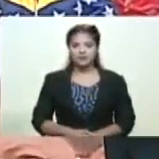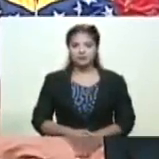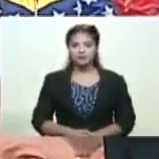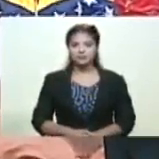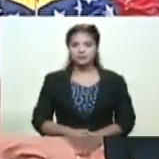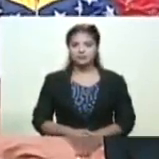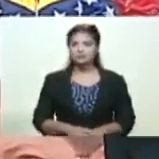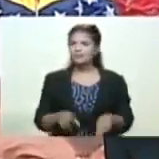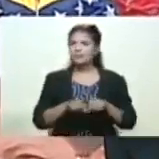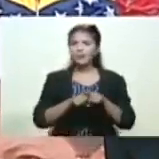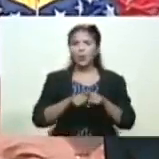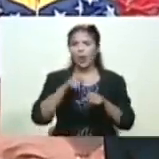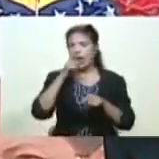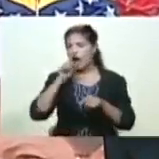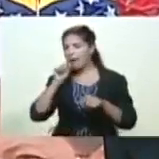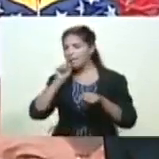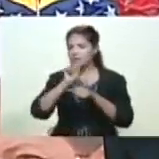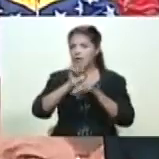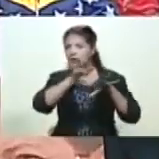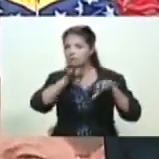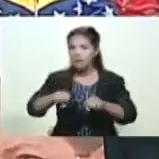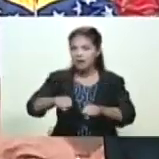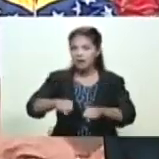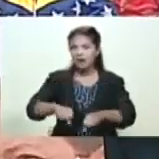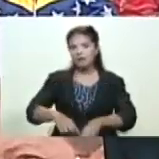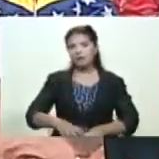como las amenazas imperiales,